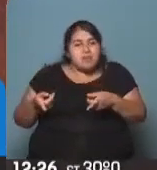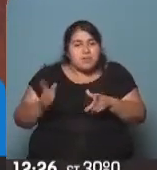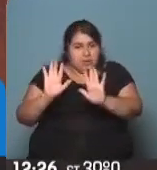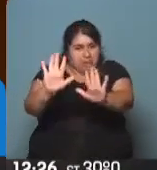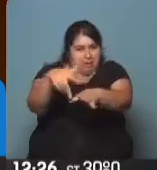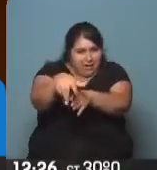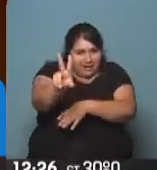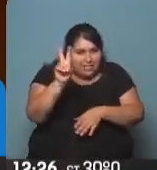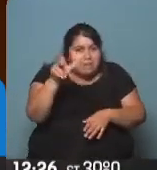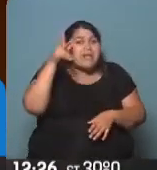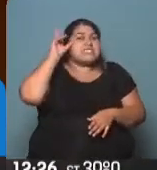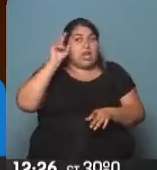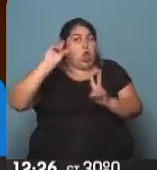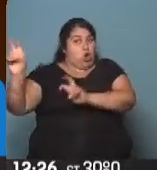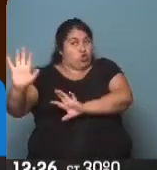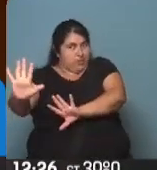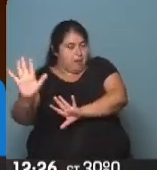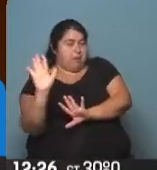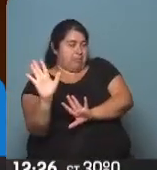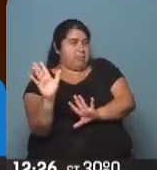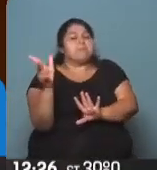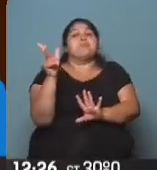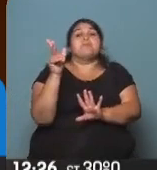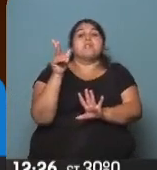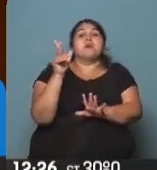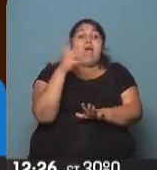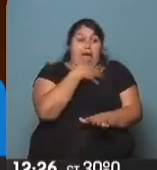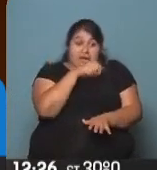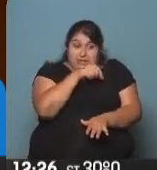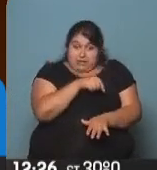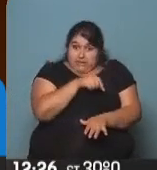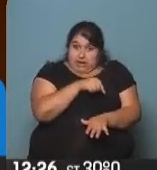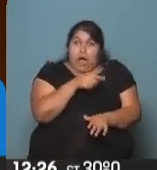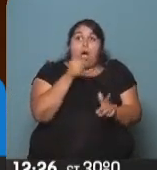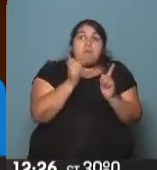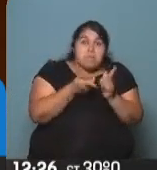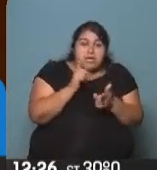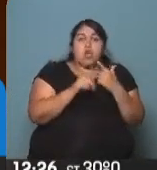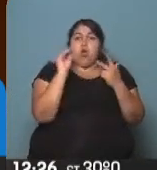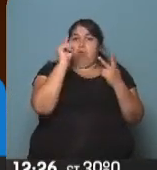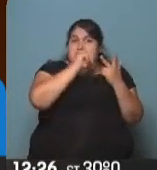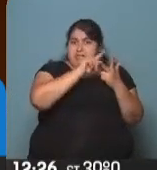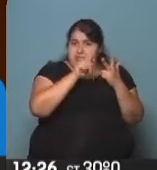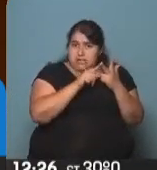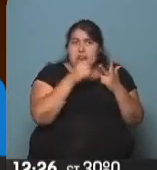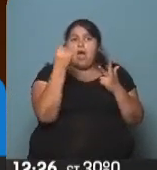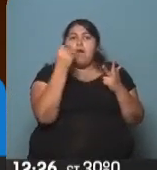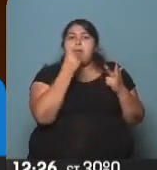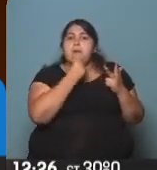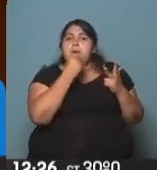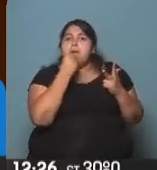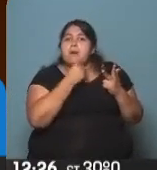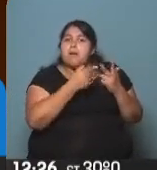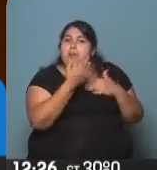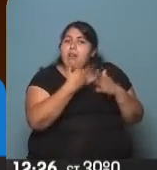caso de Chile es otro. Vamos caso por caso. En Argentina, en México, en Brasil, hay una complicidad después.